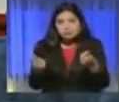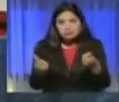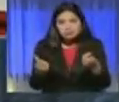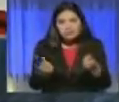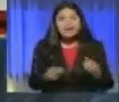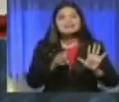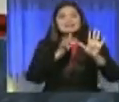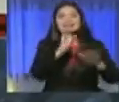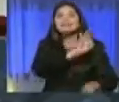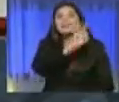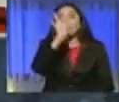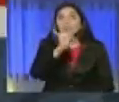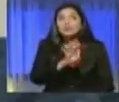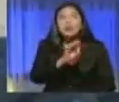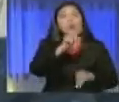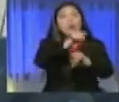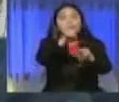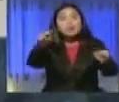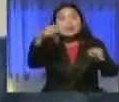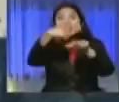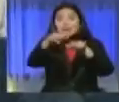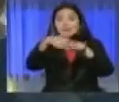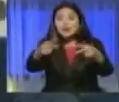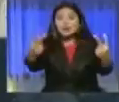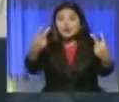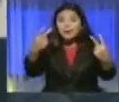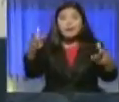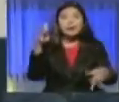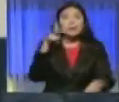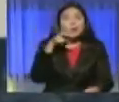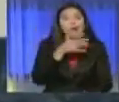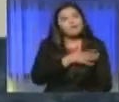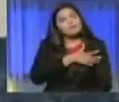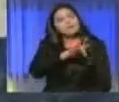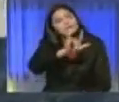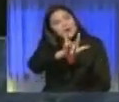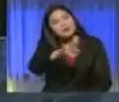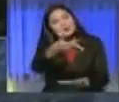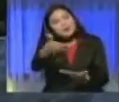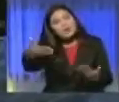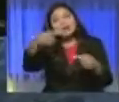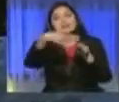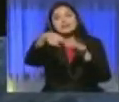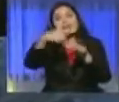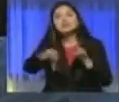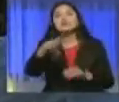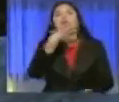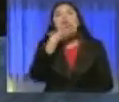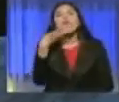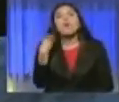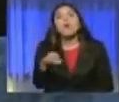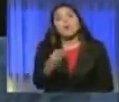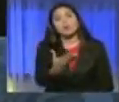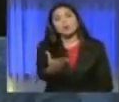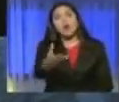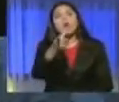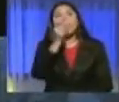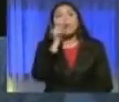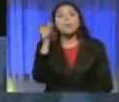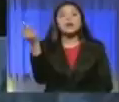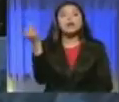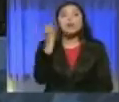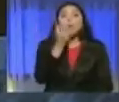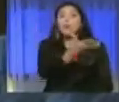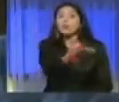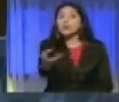60%, niños y niñas que me escuchan, queridos y queridas, jóvenes de la patria, hombres y mujeres que me